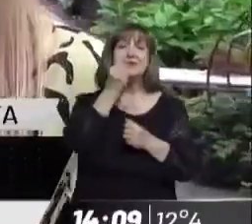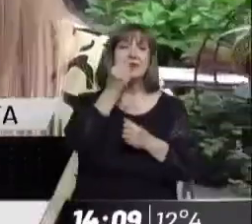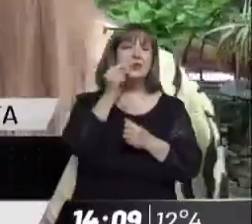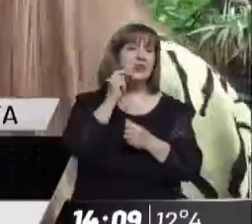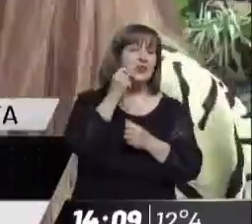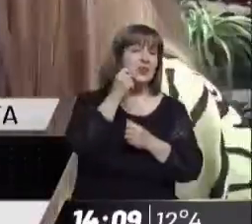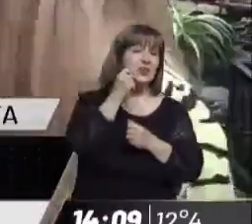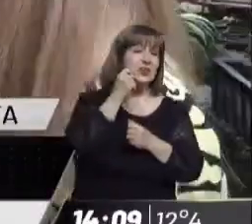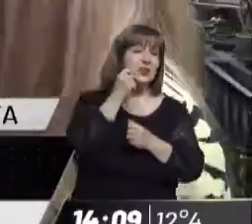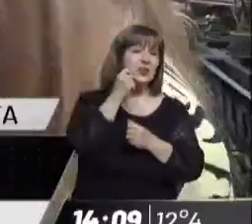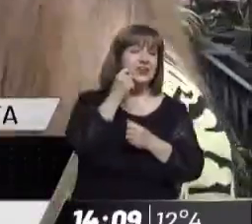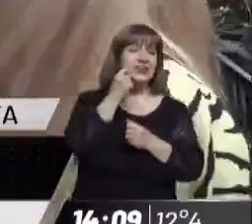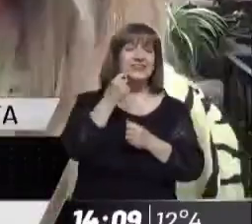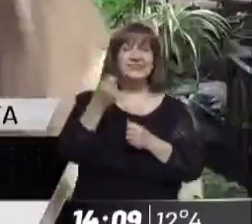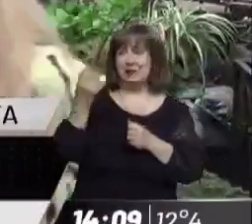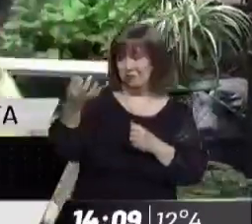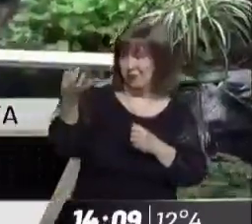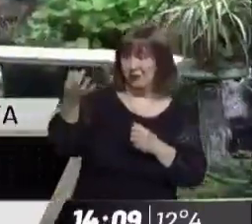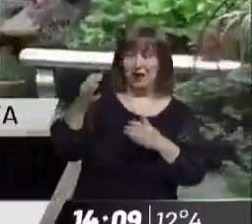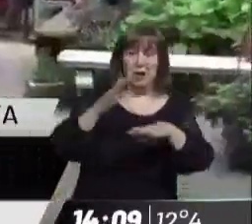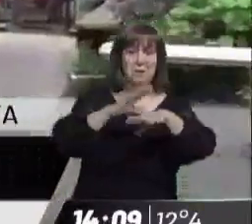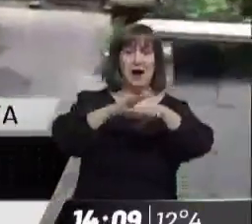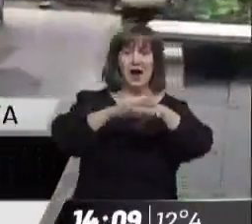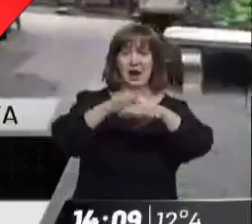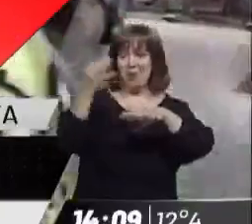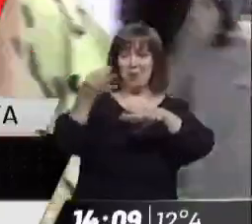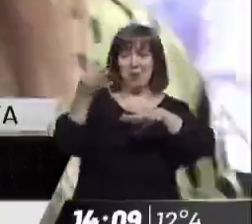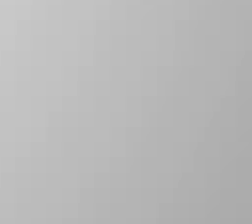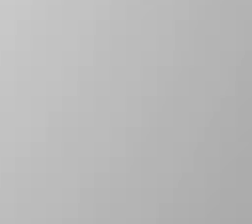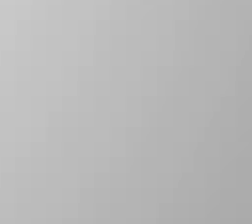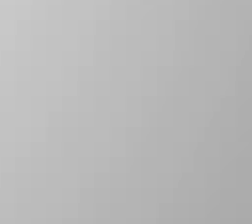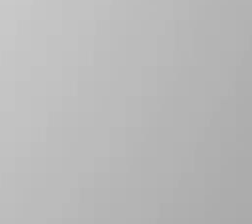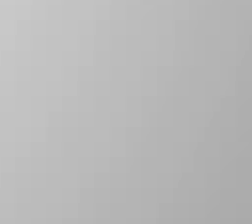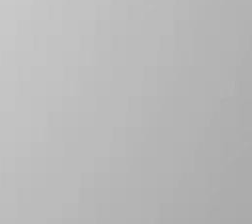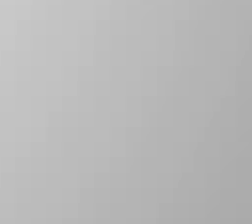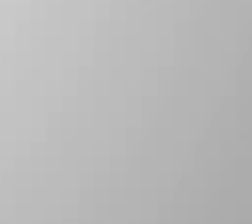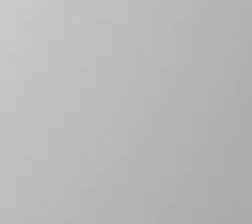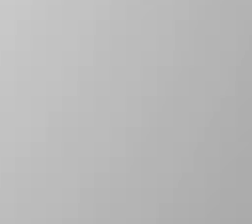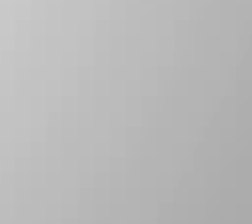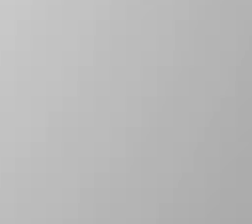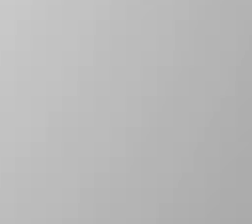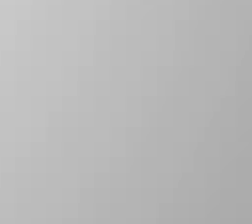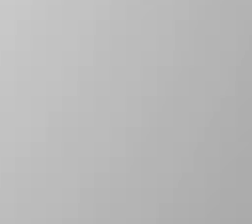Feli. Muy lindo. Qué bien que cocino. Muy bueno. Miren todo, por favor.